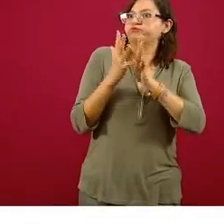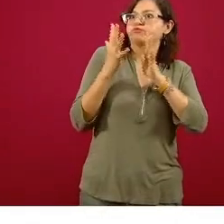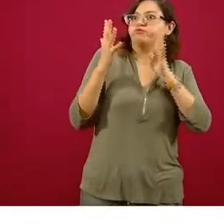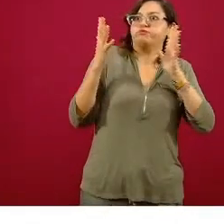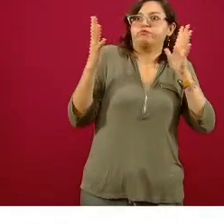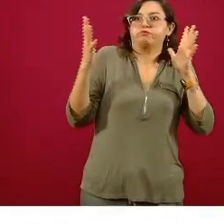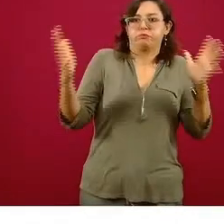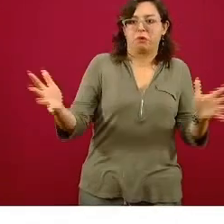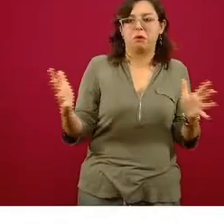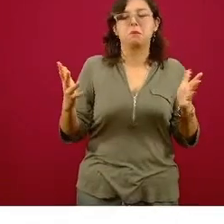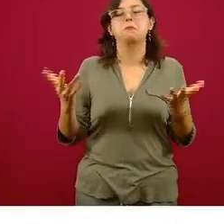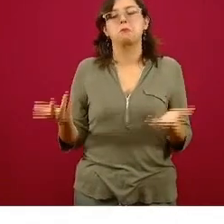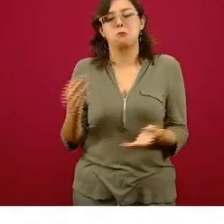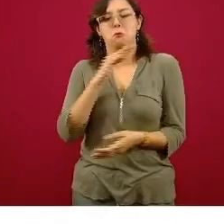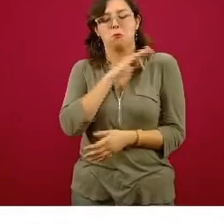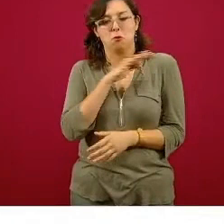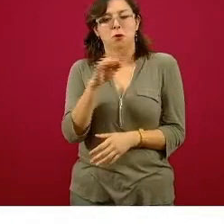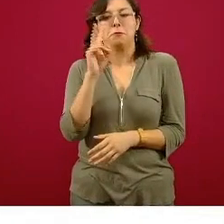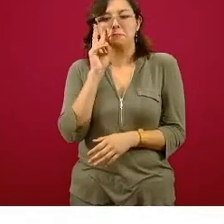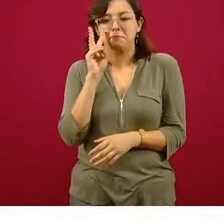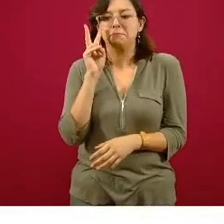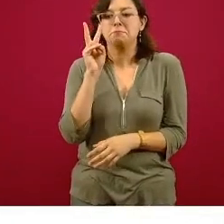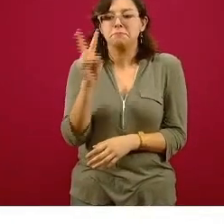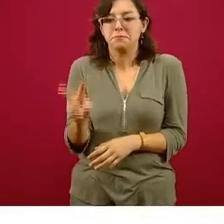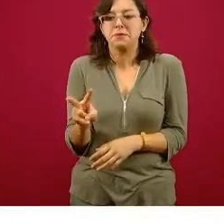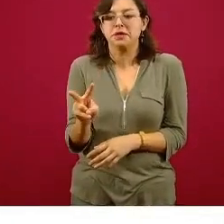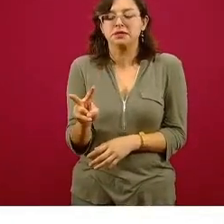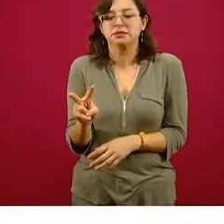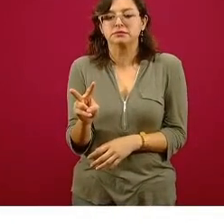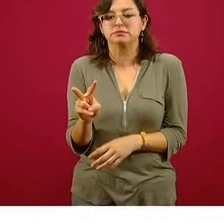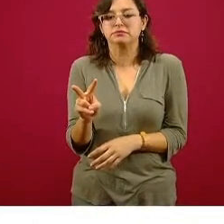como esta, se observa con muchísimas